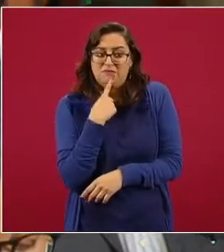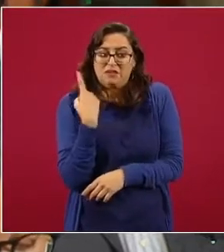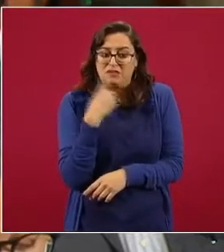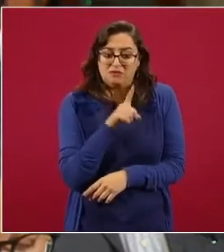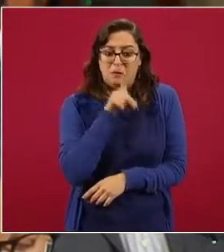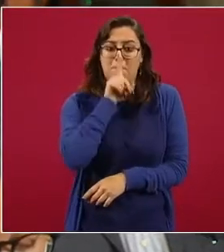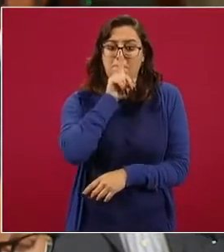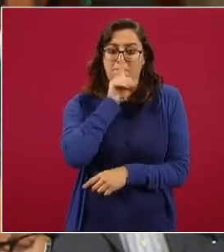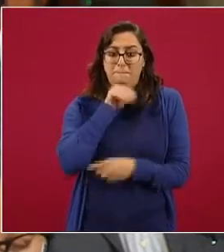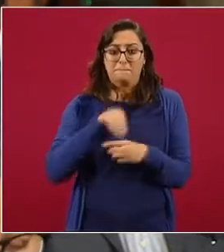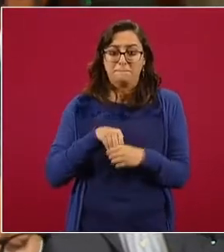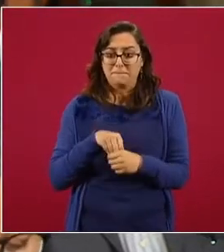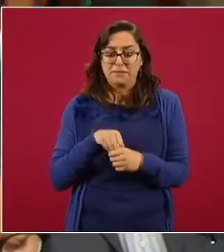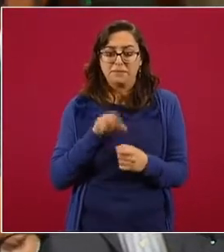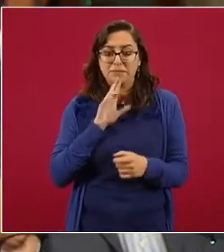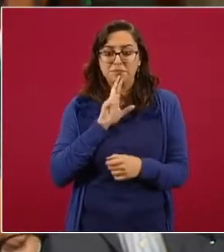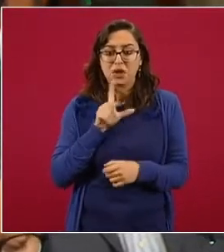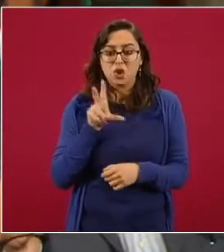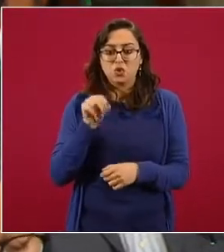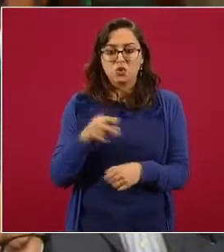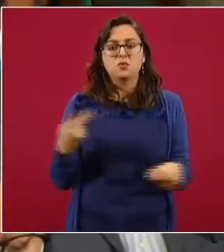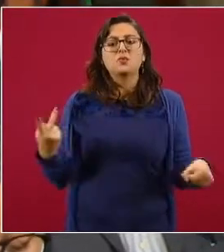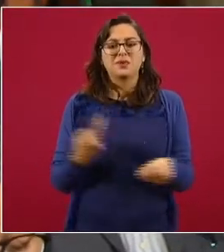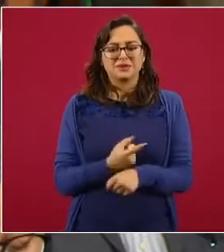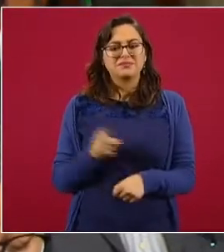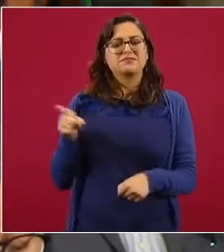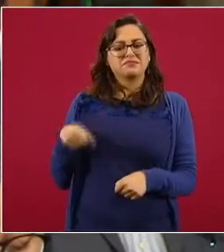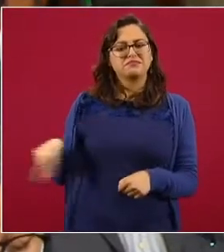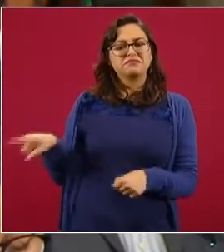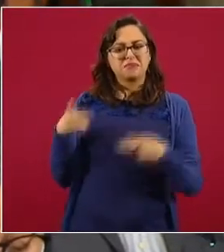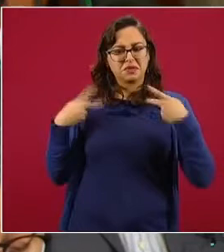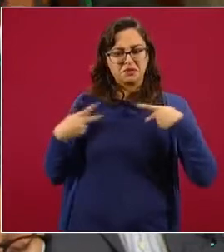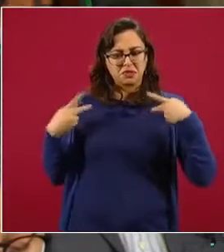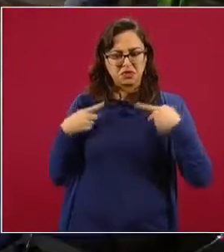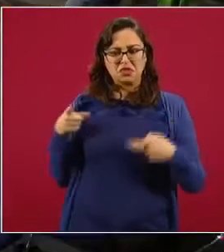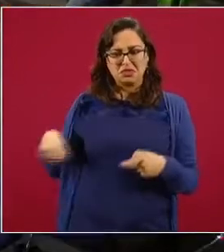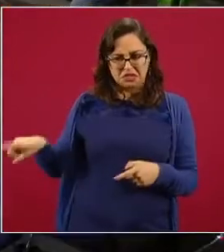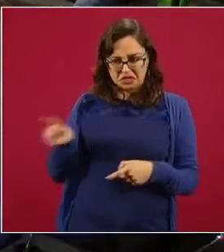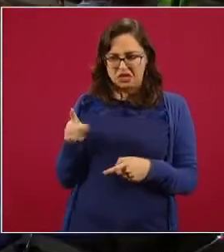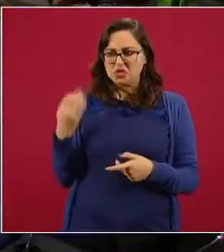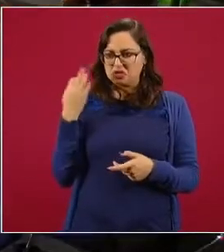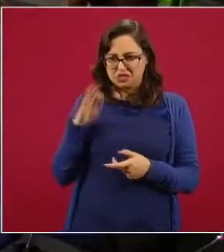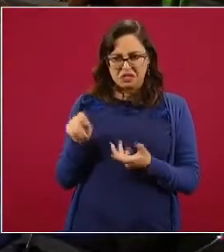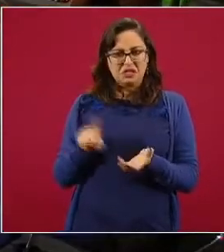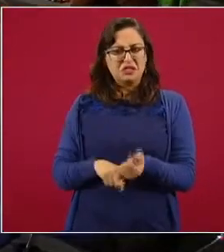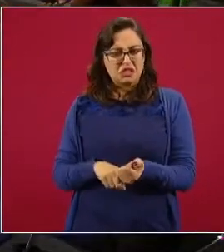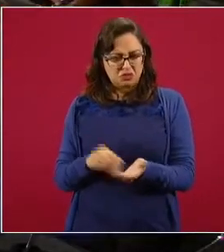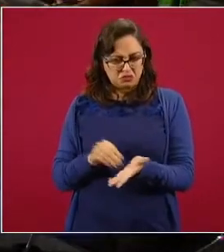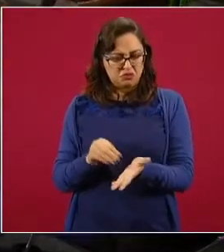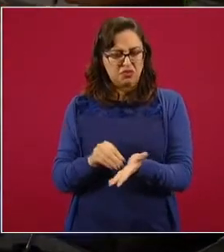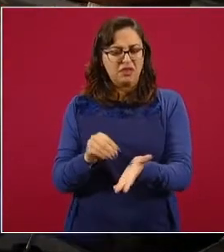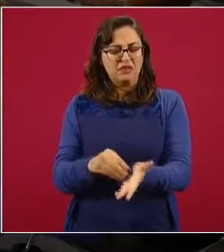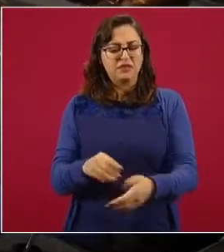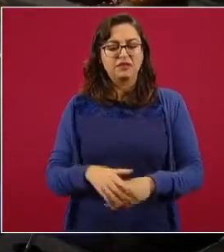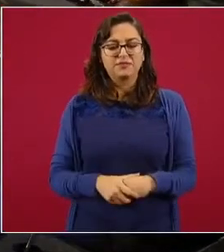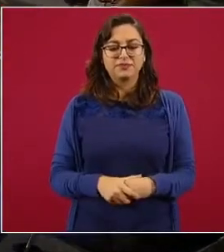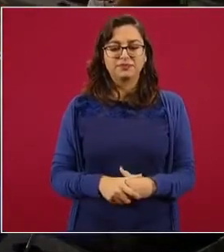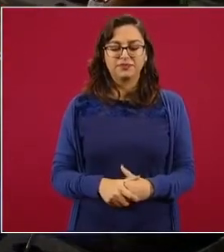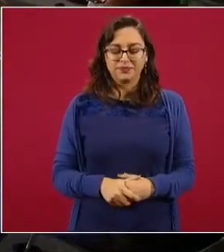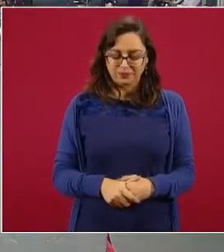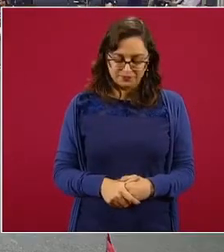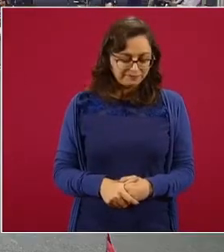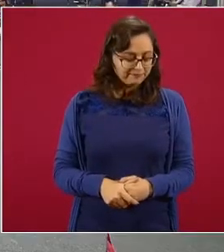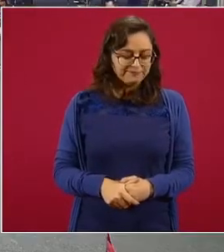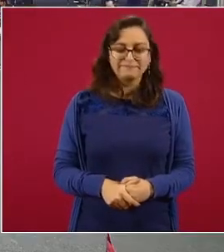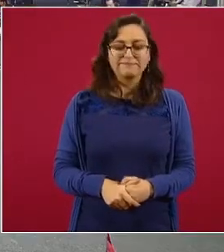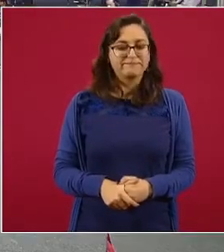2, ¿qué va a pasar con esos judas que están al interior de este mecanismo? Que vamos a seguir protegiendo a todos,